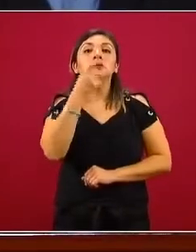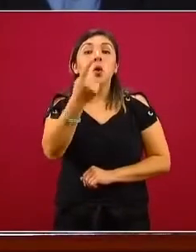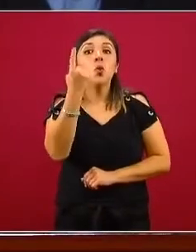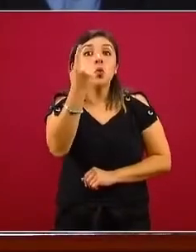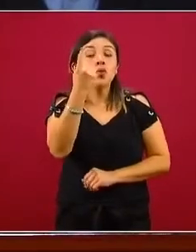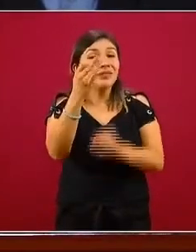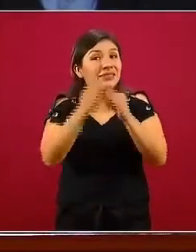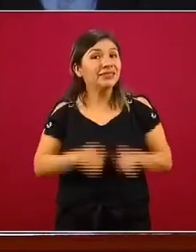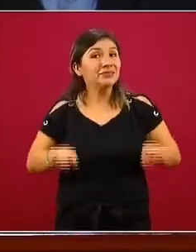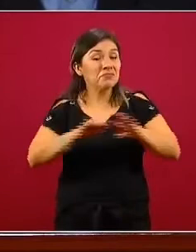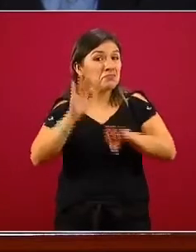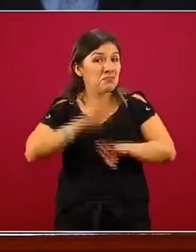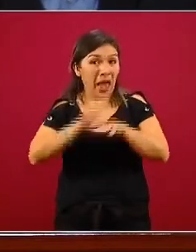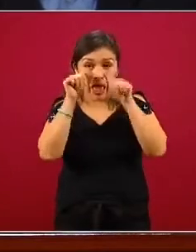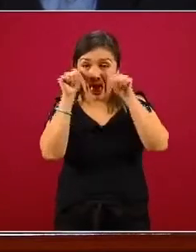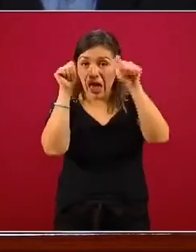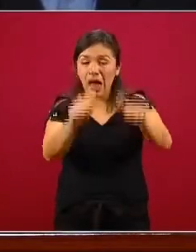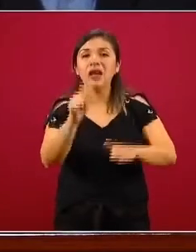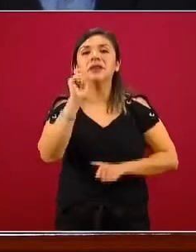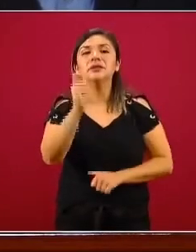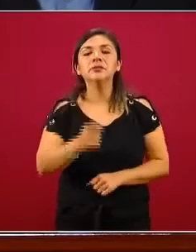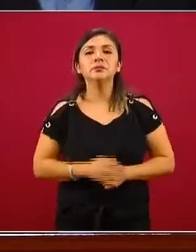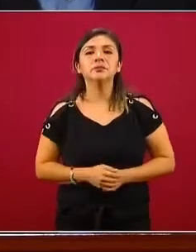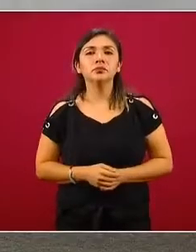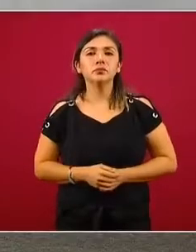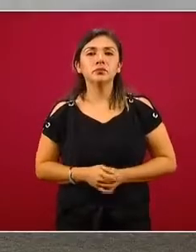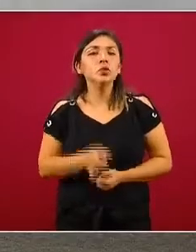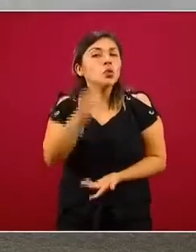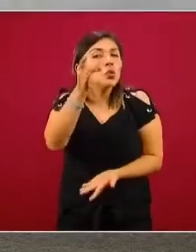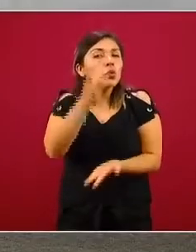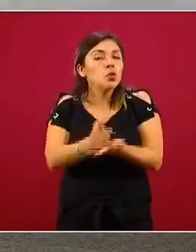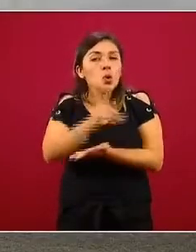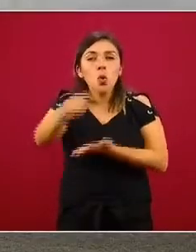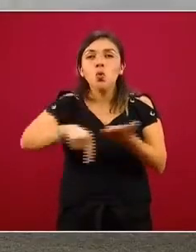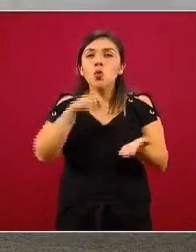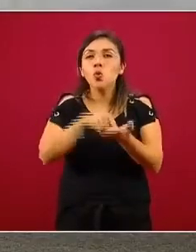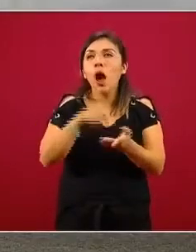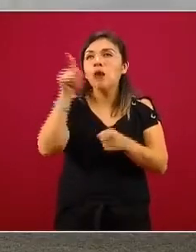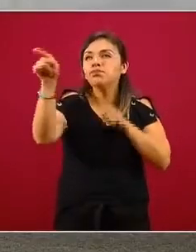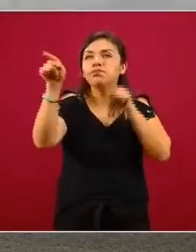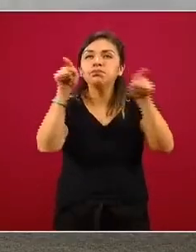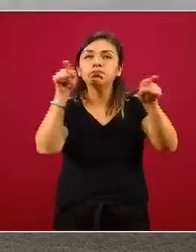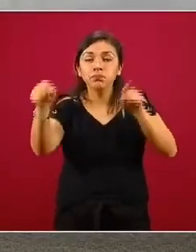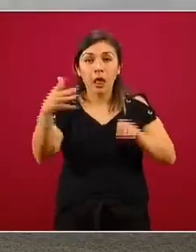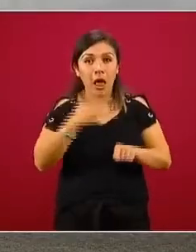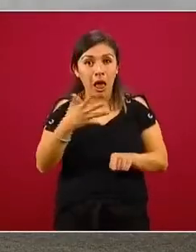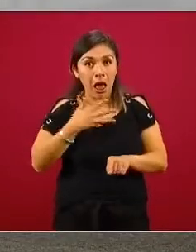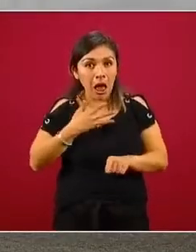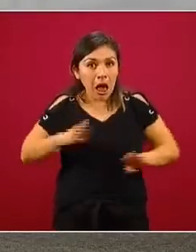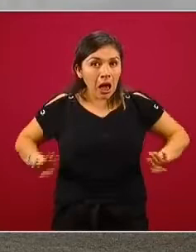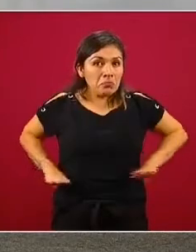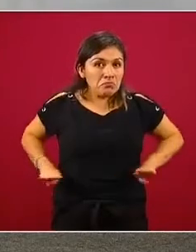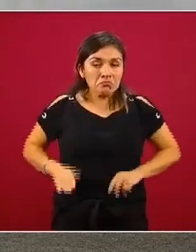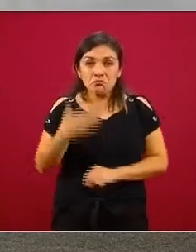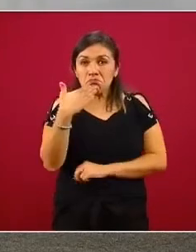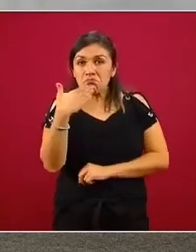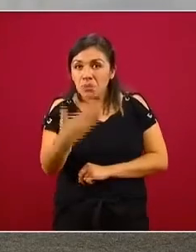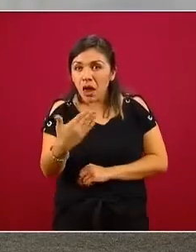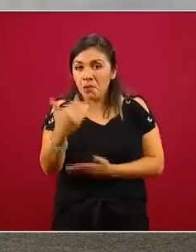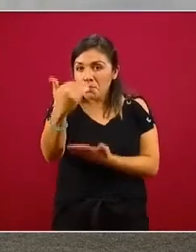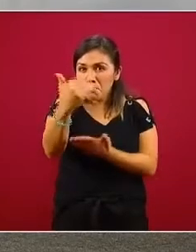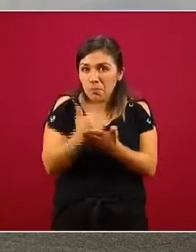consideración especial es que solamente en aquellas regiones del país donde podemos constatar la